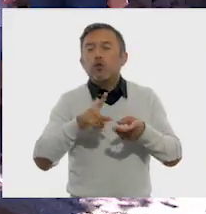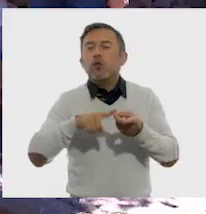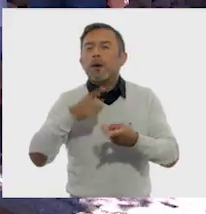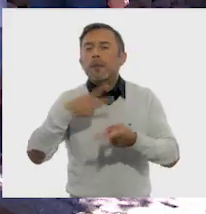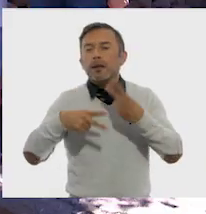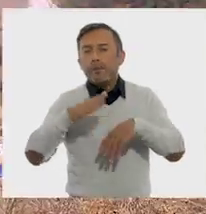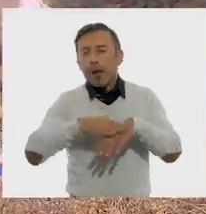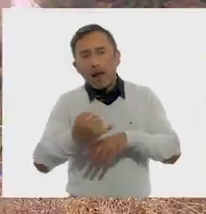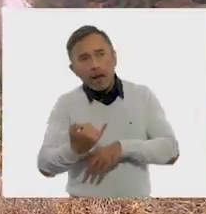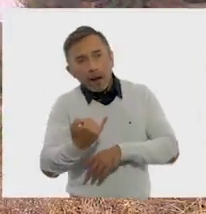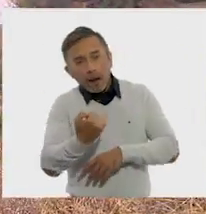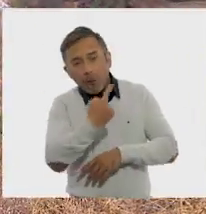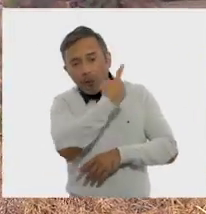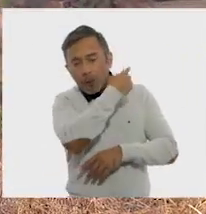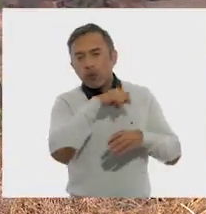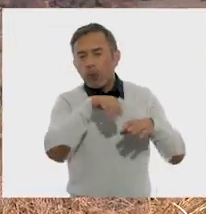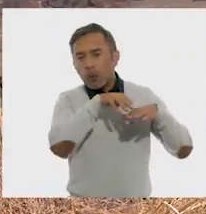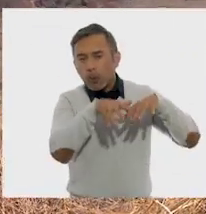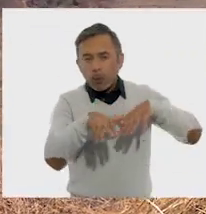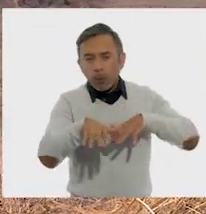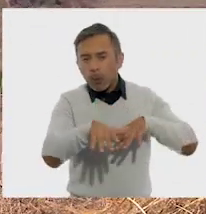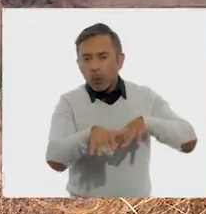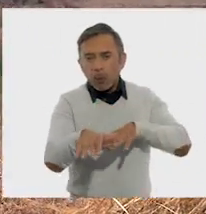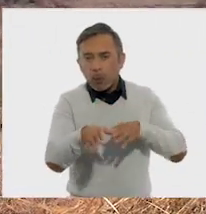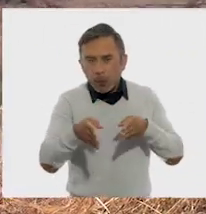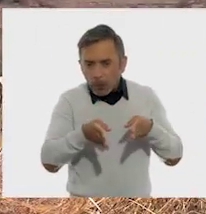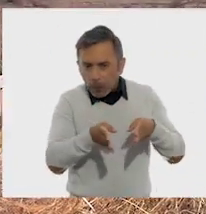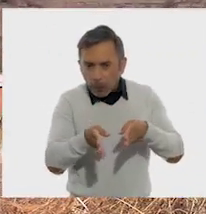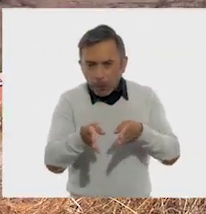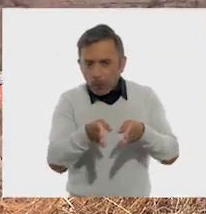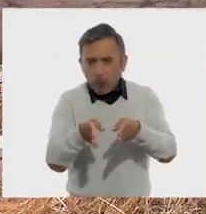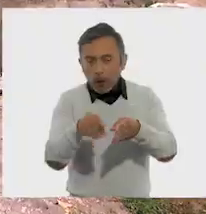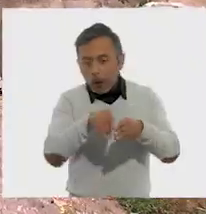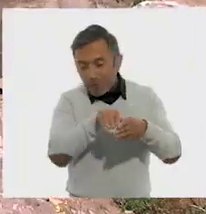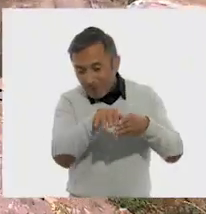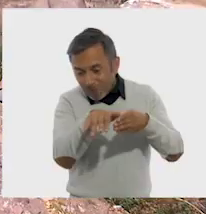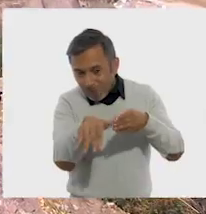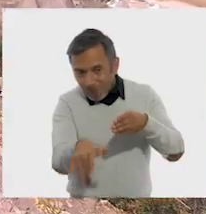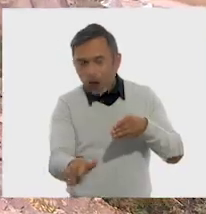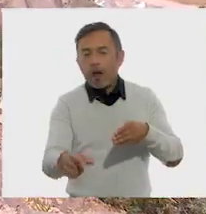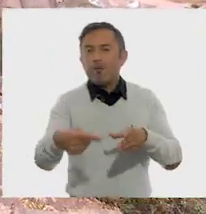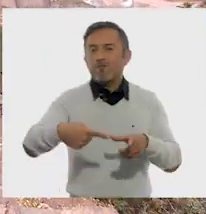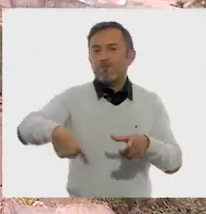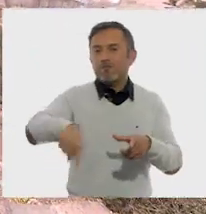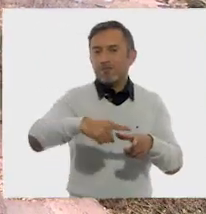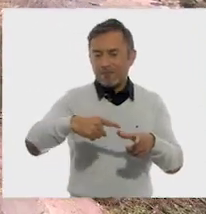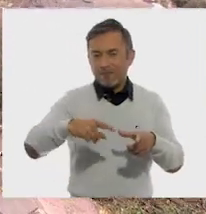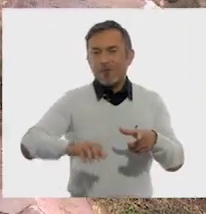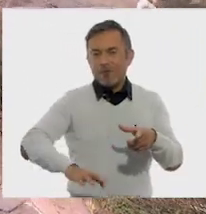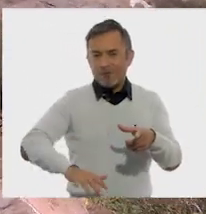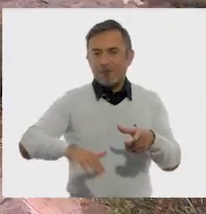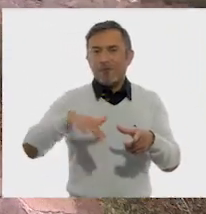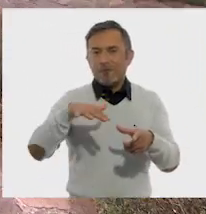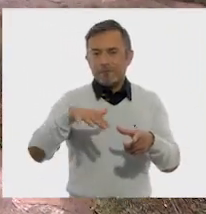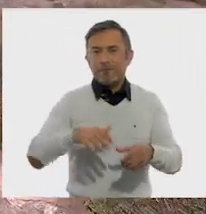bajando, y a la vez irradiaban de agua lo que son estos canales de cultivo.